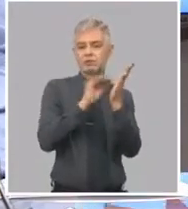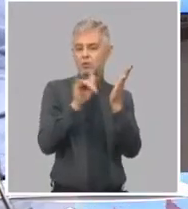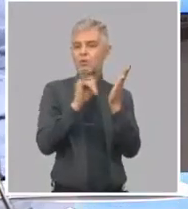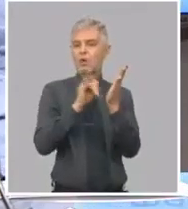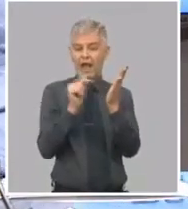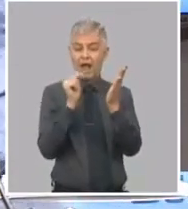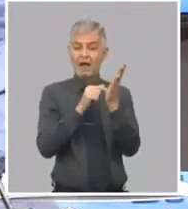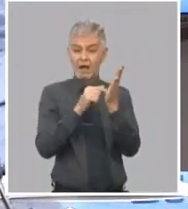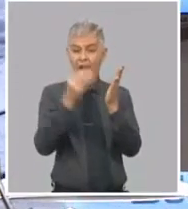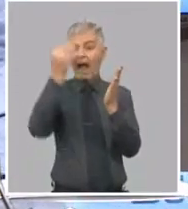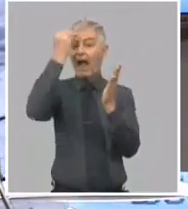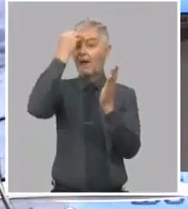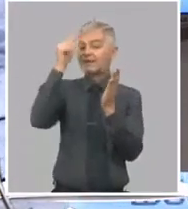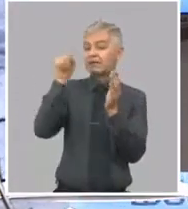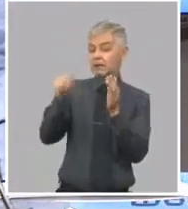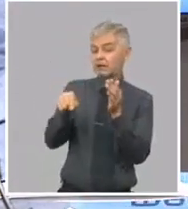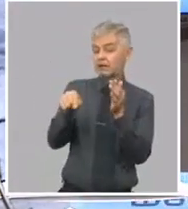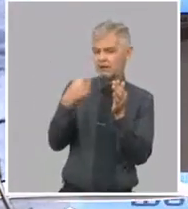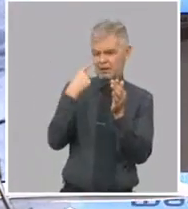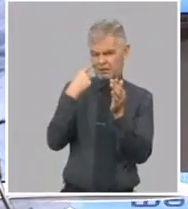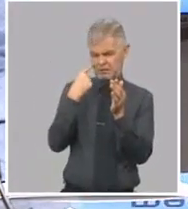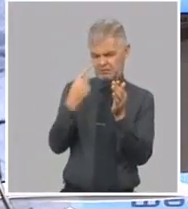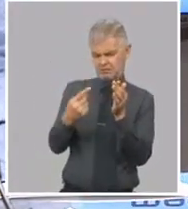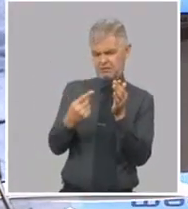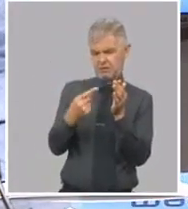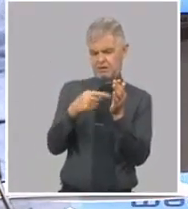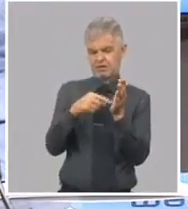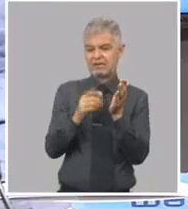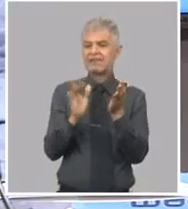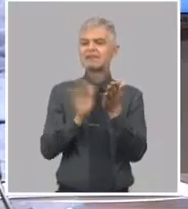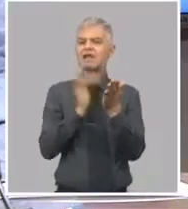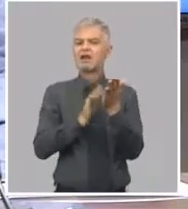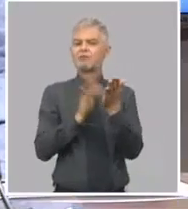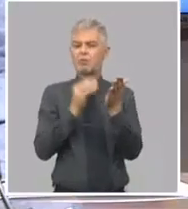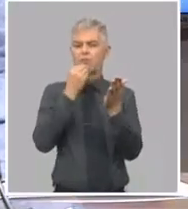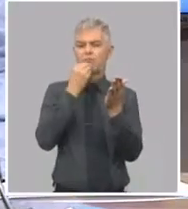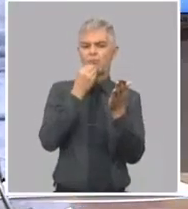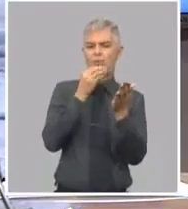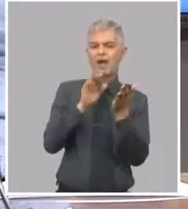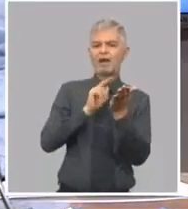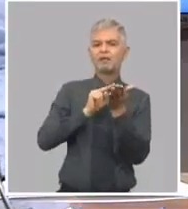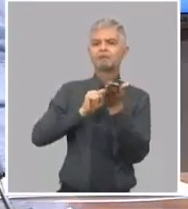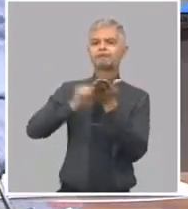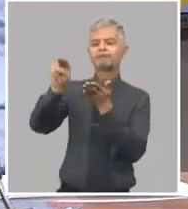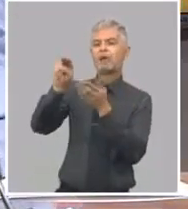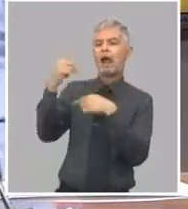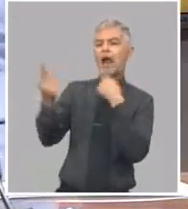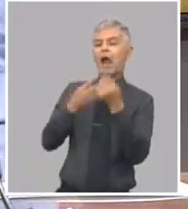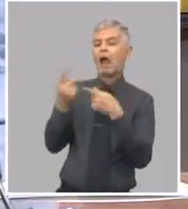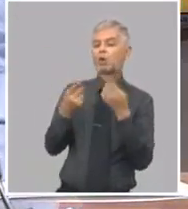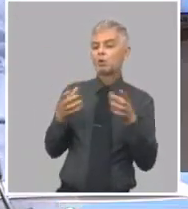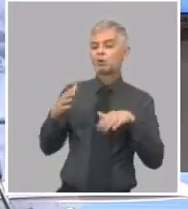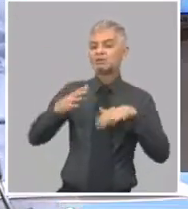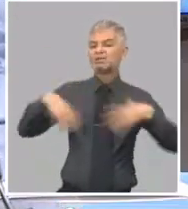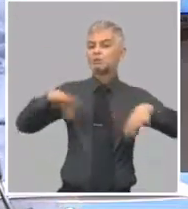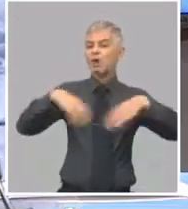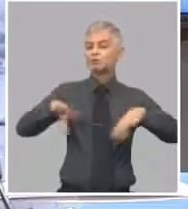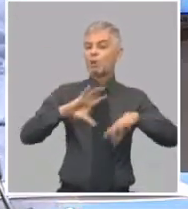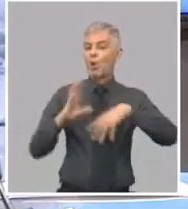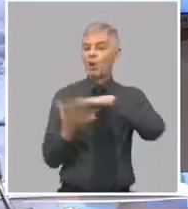que los inspectores desde un teléfono celular puedan reportar incidencias en la parada aglomeración